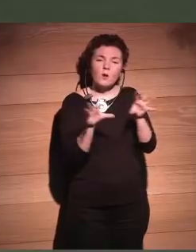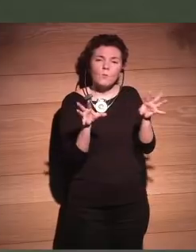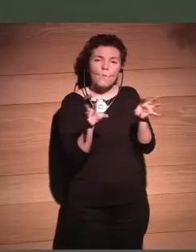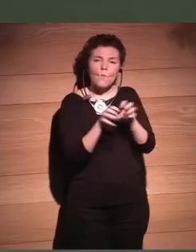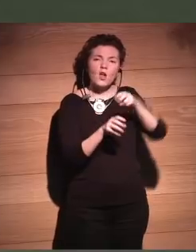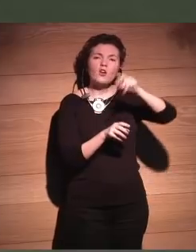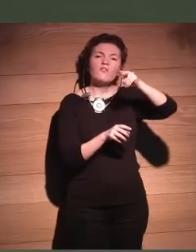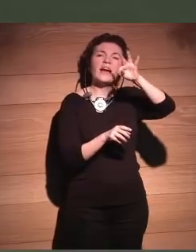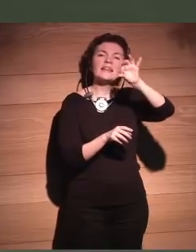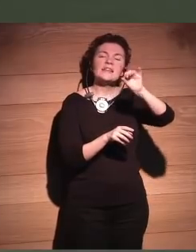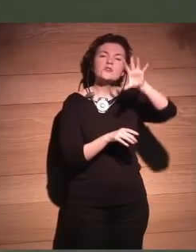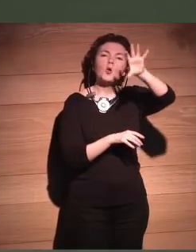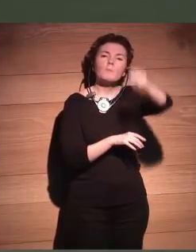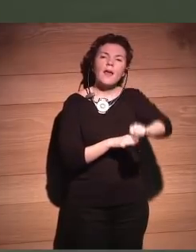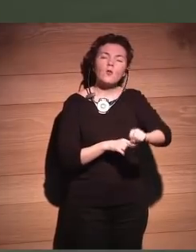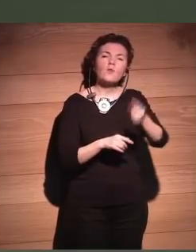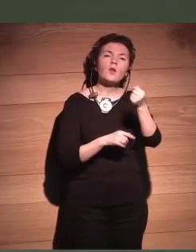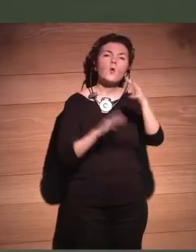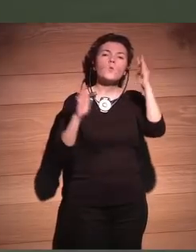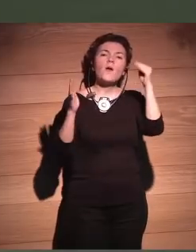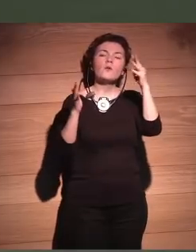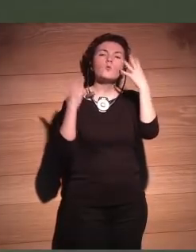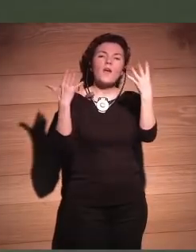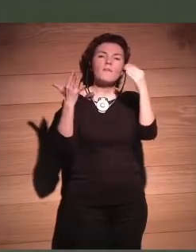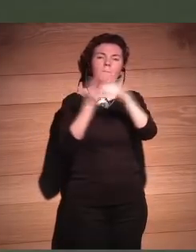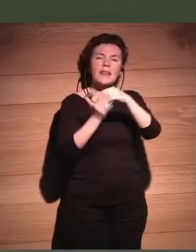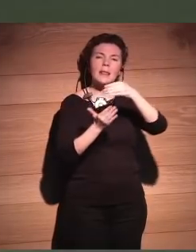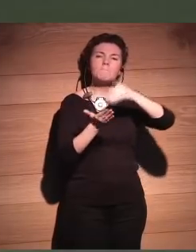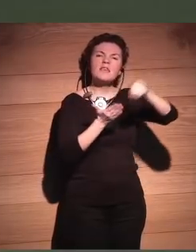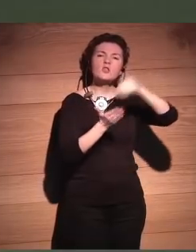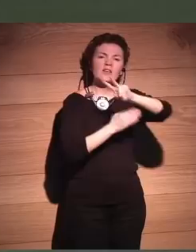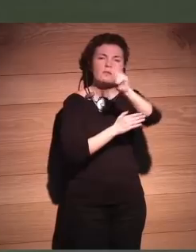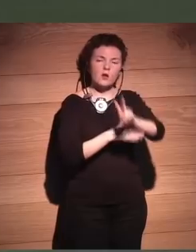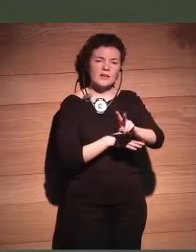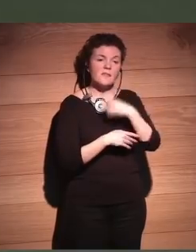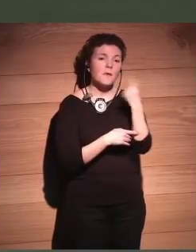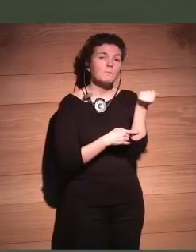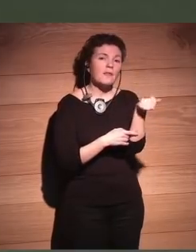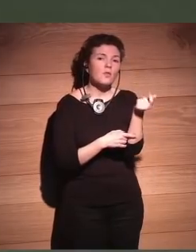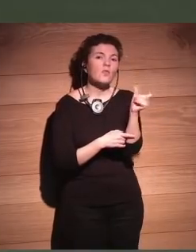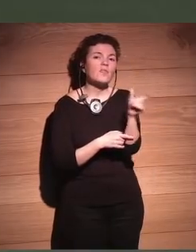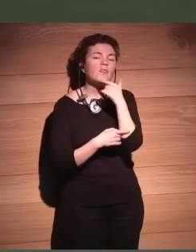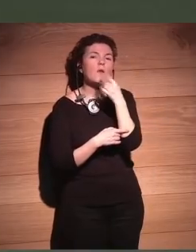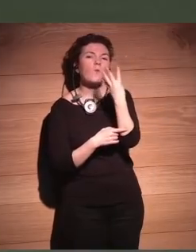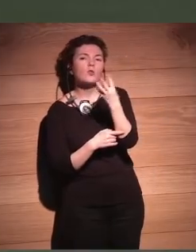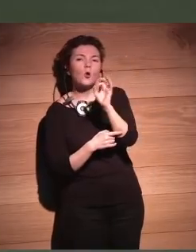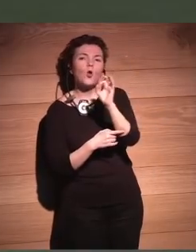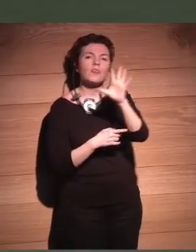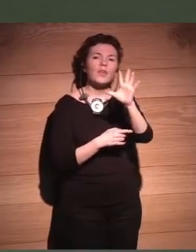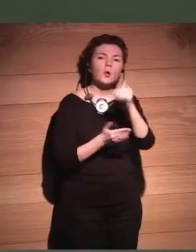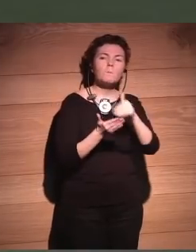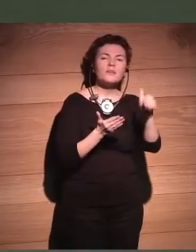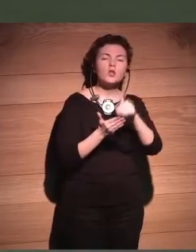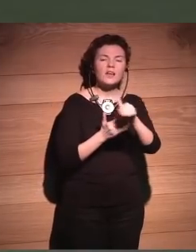Novartis lo compró por $9.000 millones y anuncian el precio de los tratamientos que van a ser entre 4 y 5 millones de dólares. ¿Quién se va a pagar